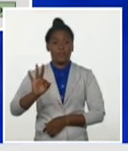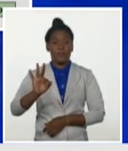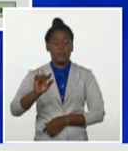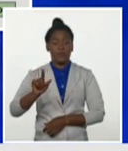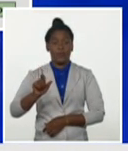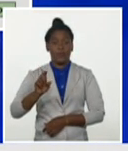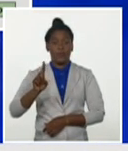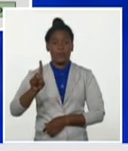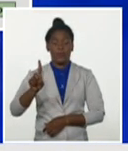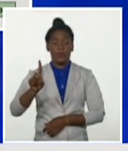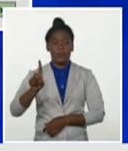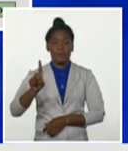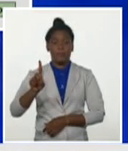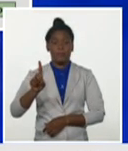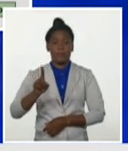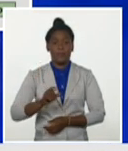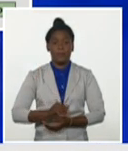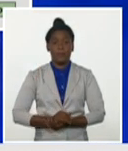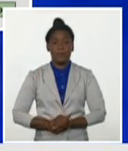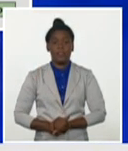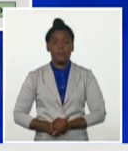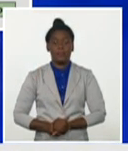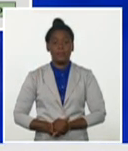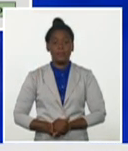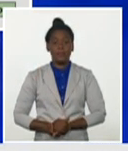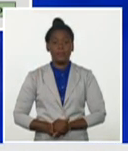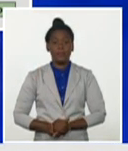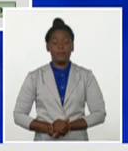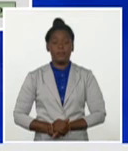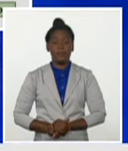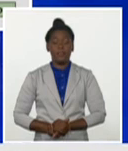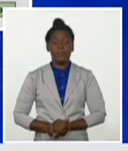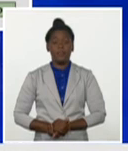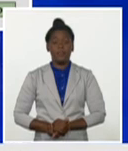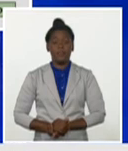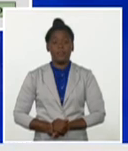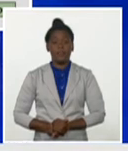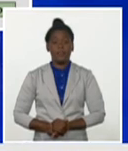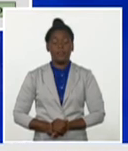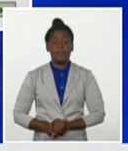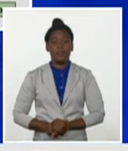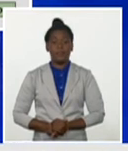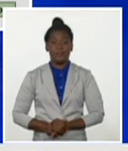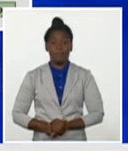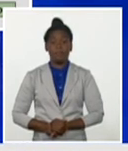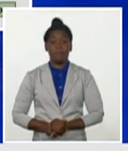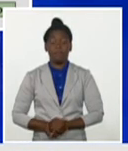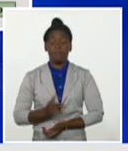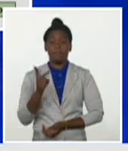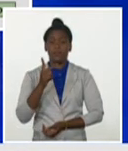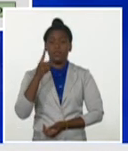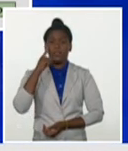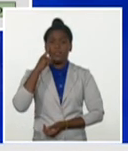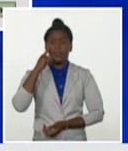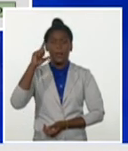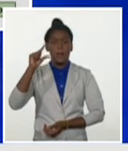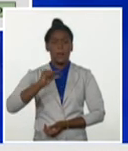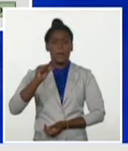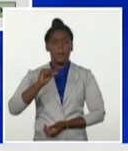3,1 por 100.000 habitantes. Y las dos provincias con menor tasa de incidencia, Villa